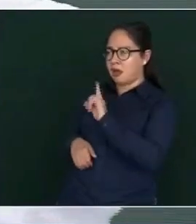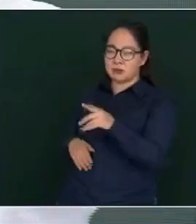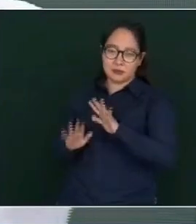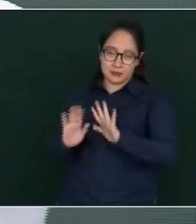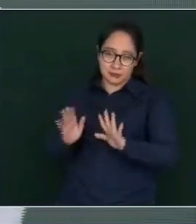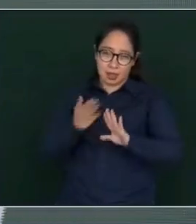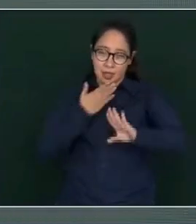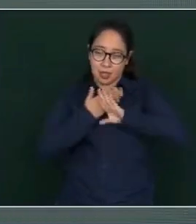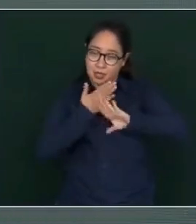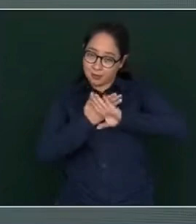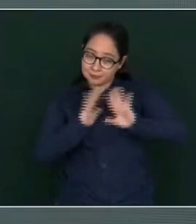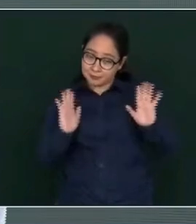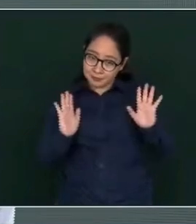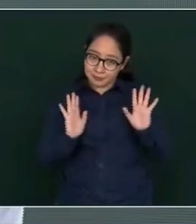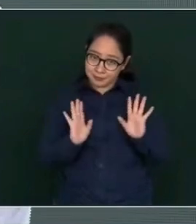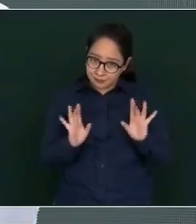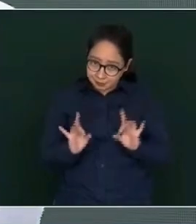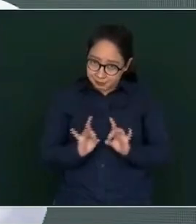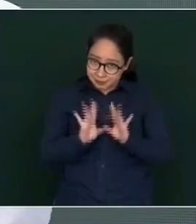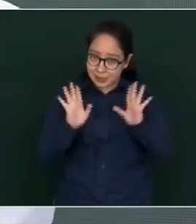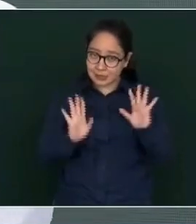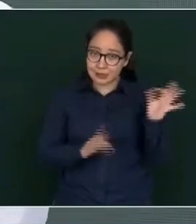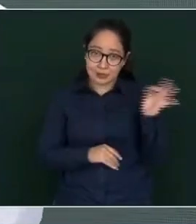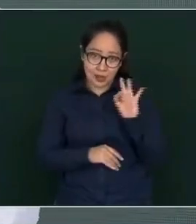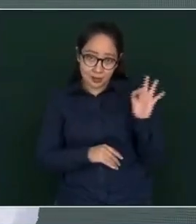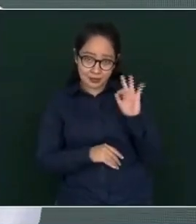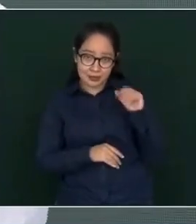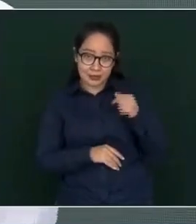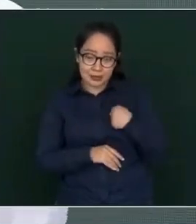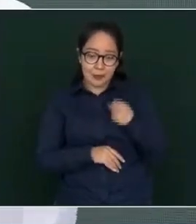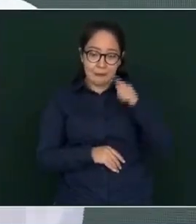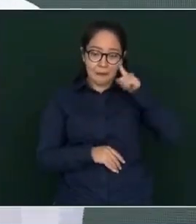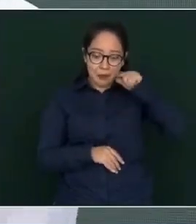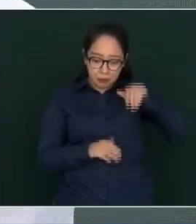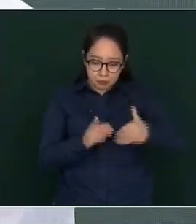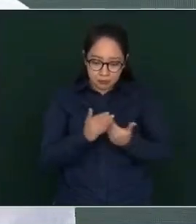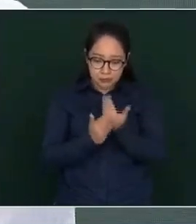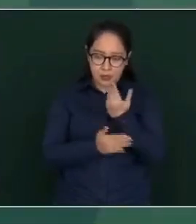Y ya mañana nos van a querer silenciar, pero bueno,